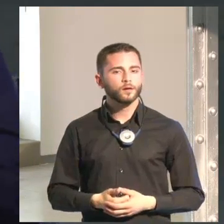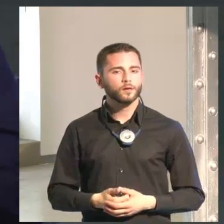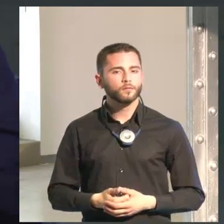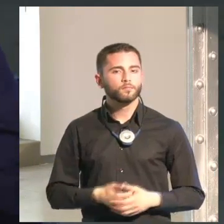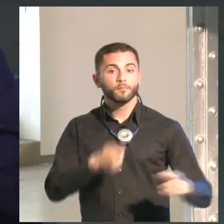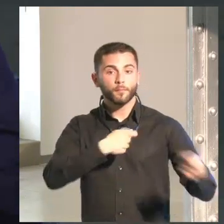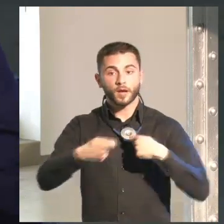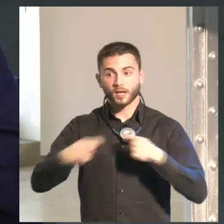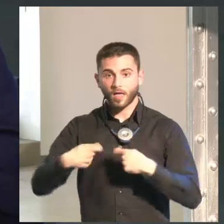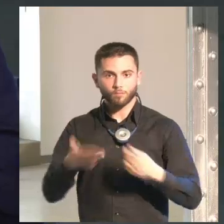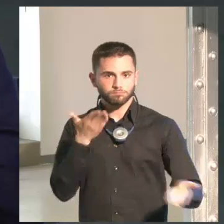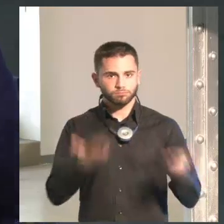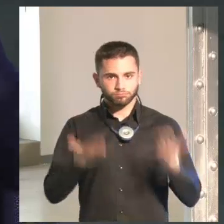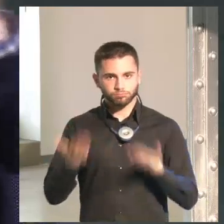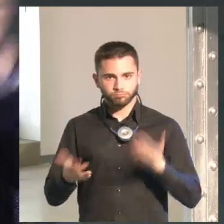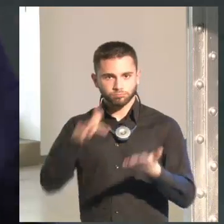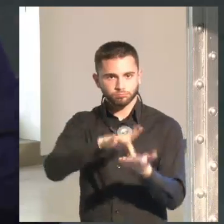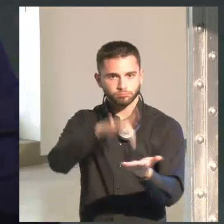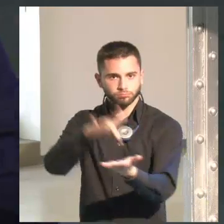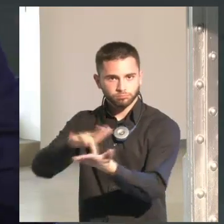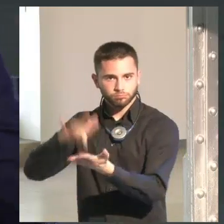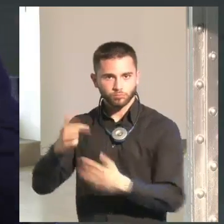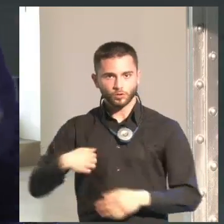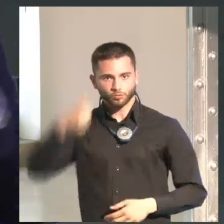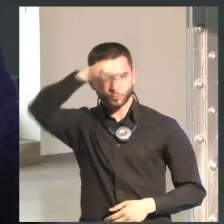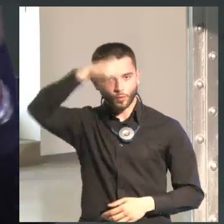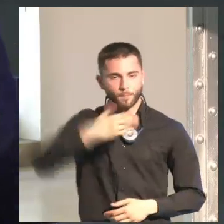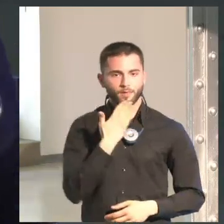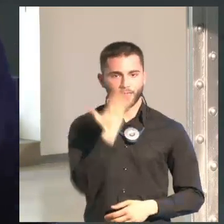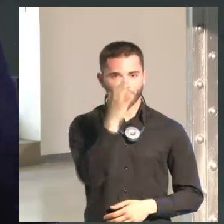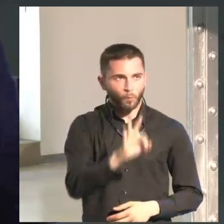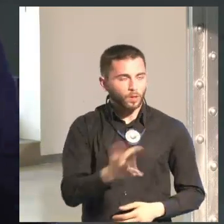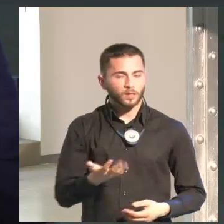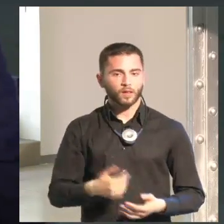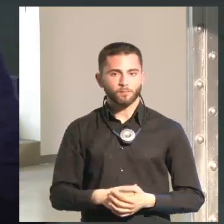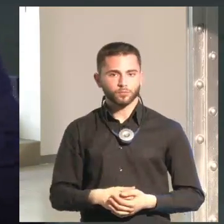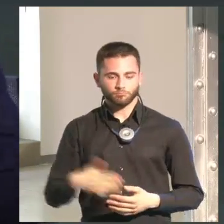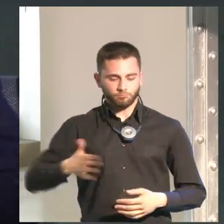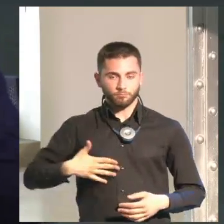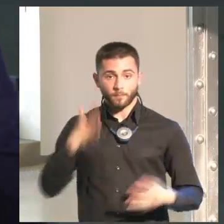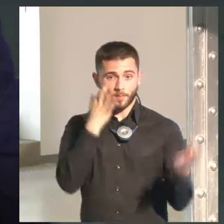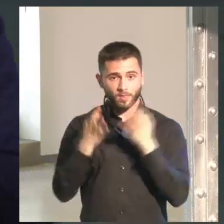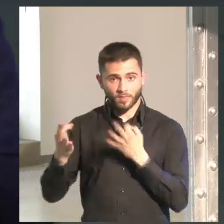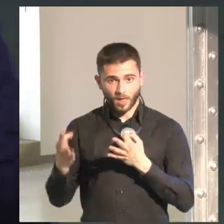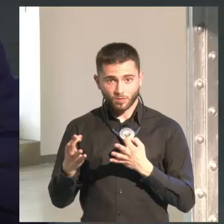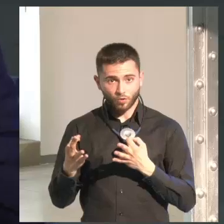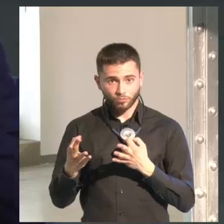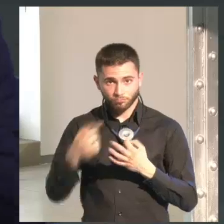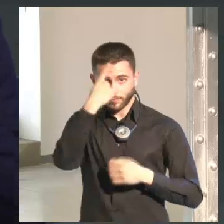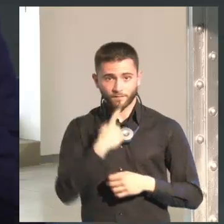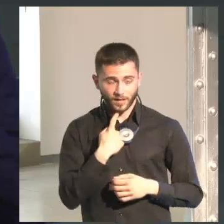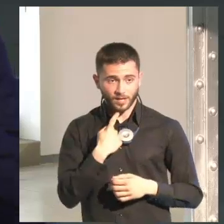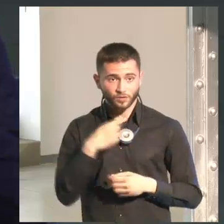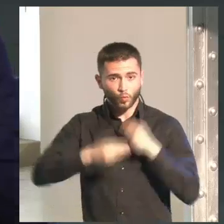está valorando en cada momento? Pues que yo soy un varón, que tengo 50 años, que es decir, cualquiera de los datos de mi perfil, que son los que se utilizan fundamentalmente en el